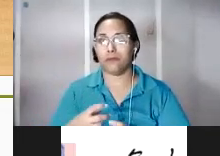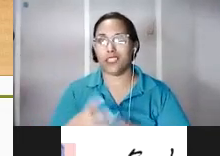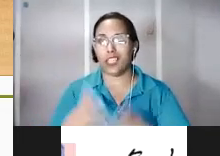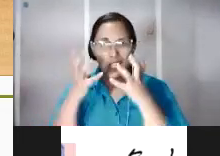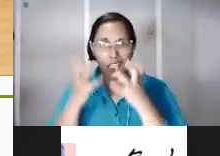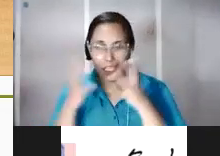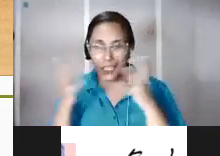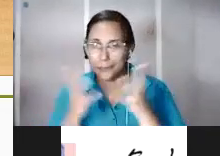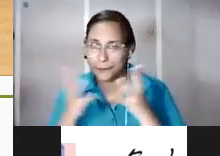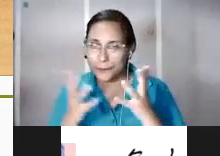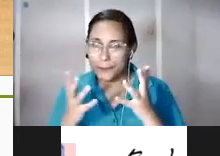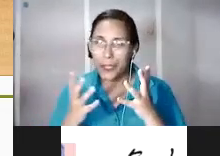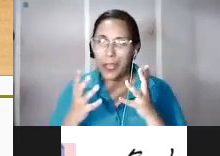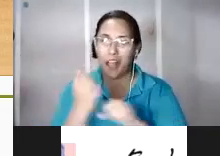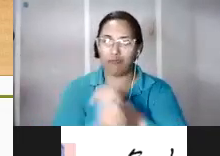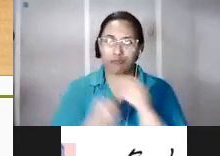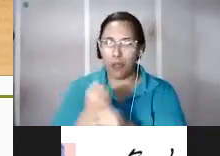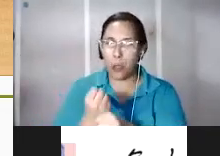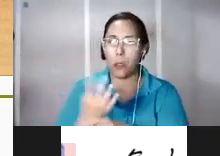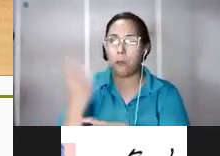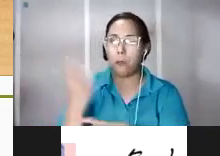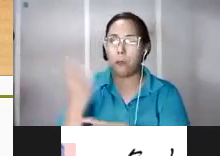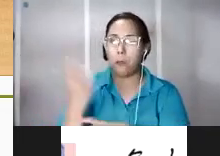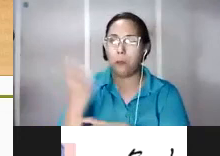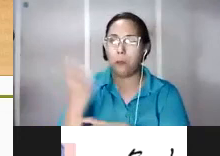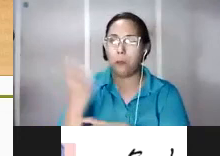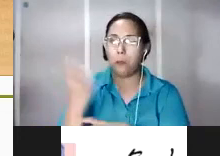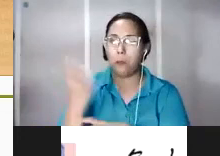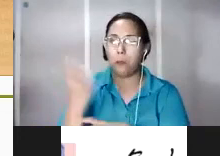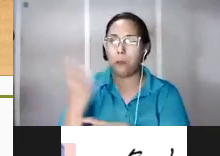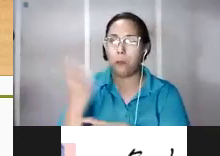desde finales del siglo XIX y comienzos del siglo XX